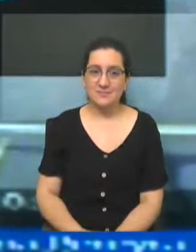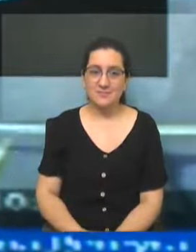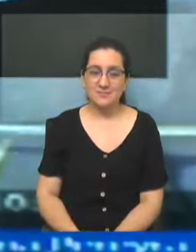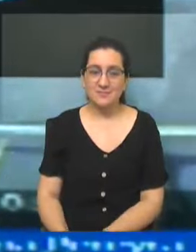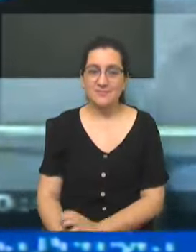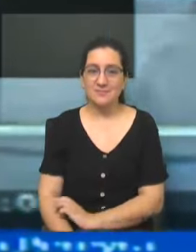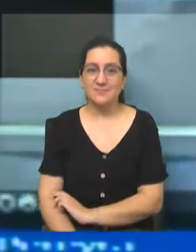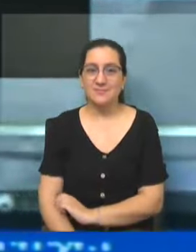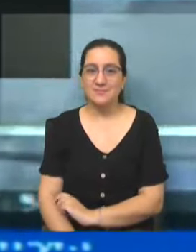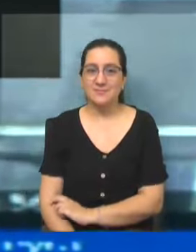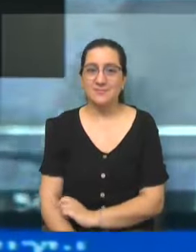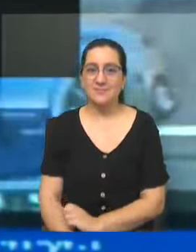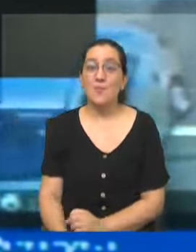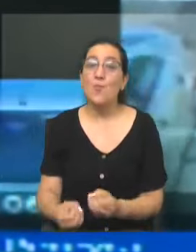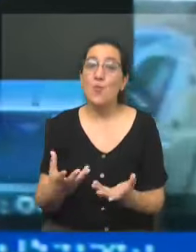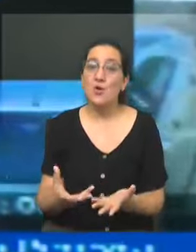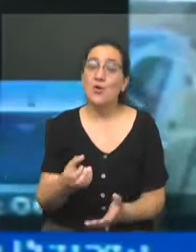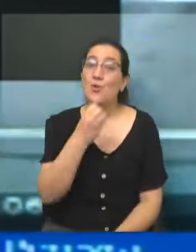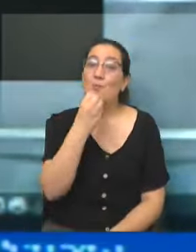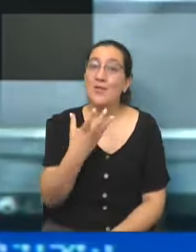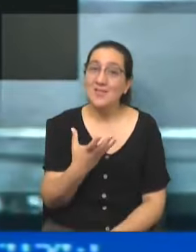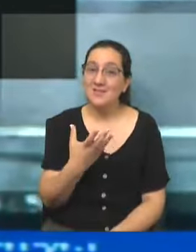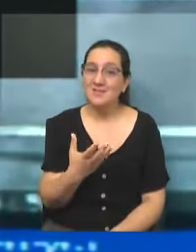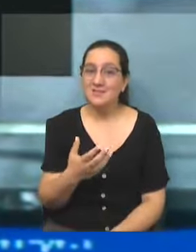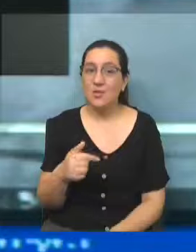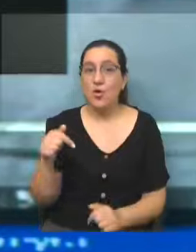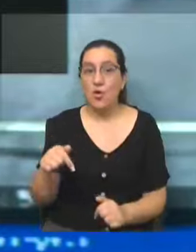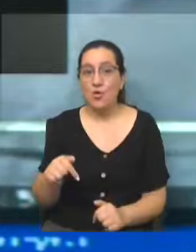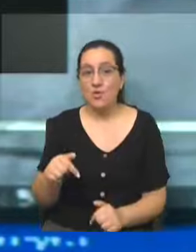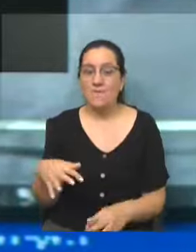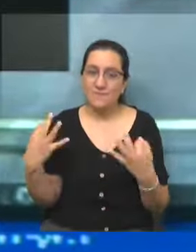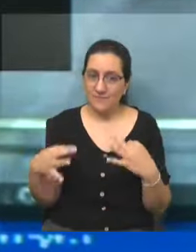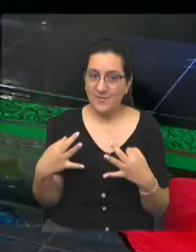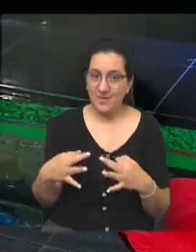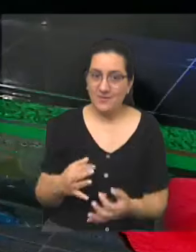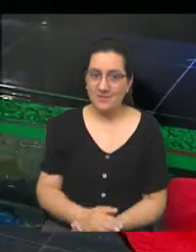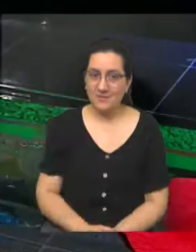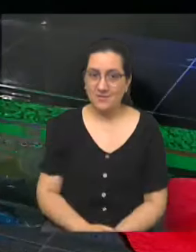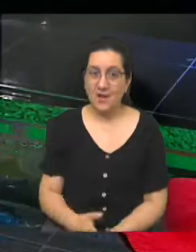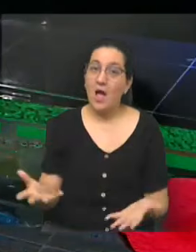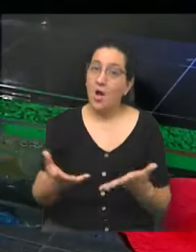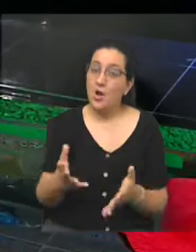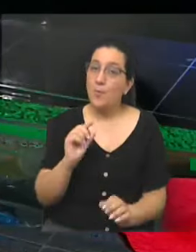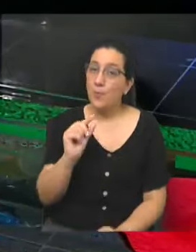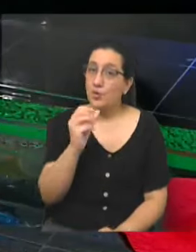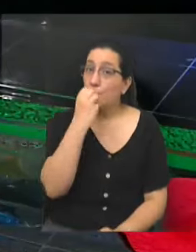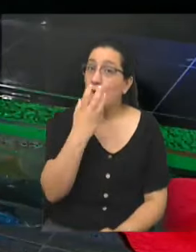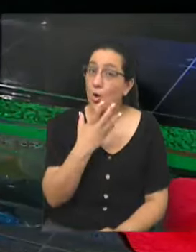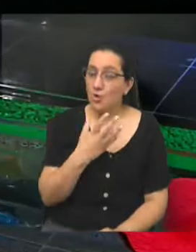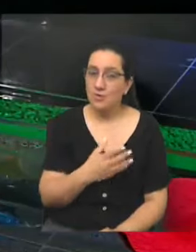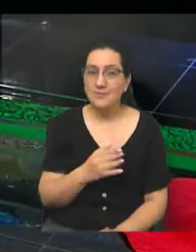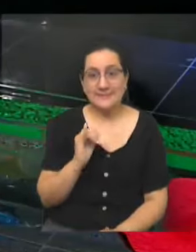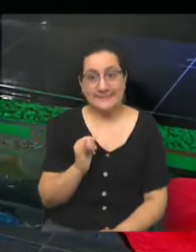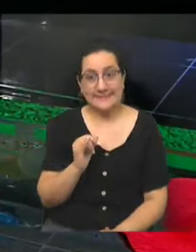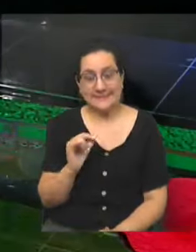otra Cerro, Cerro. Bueno, ¿cómo estamos hoy, eh? Bien, estamos ahora un poquito mejor. No, ¿estuvimos mal?